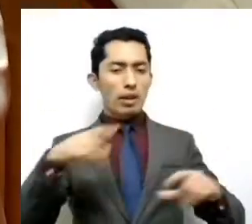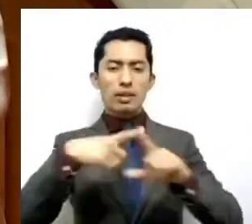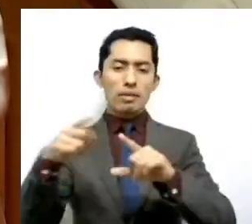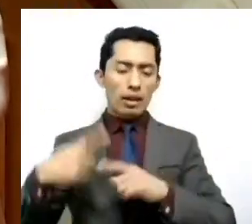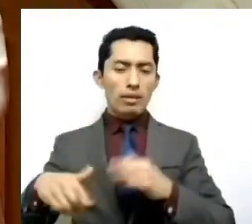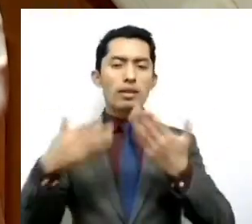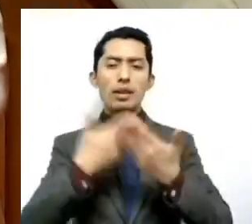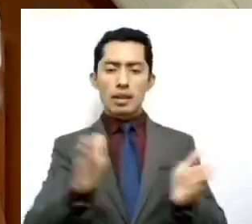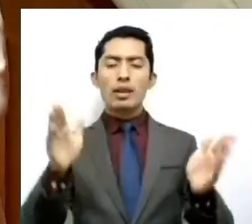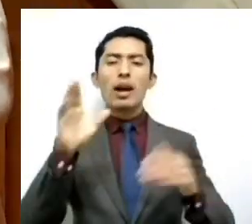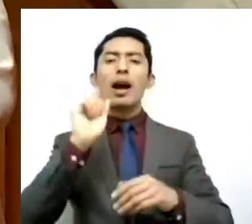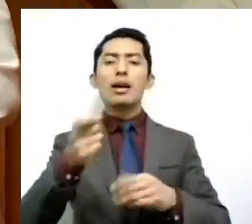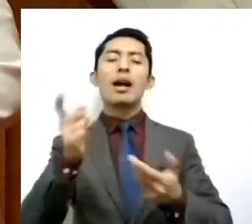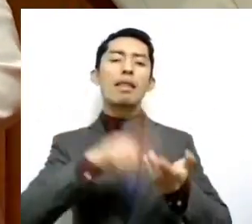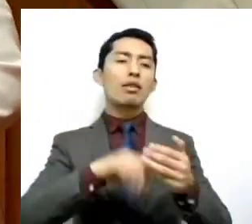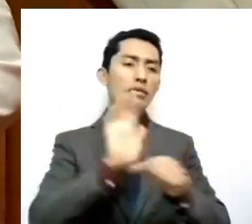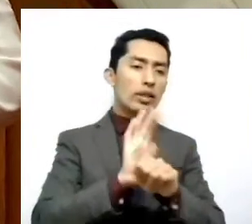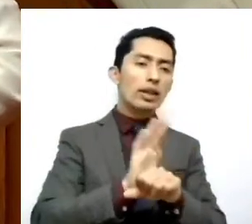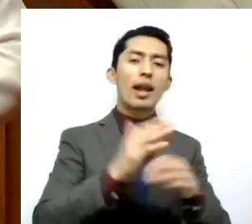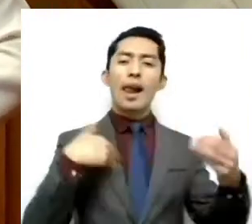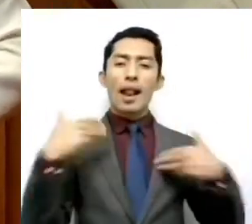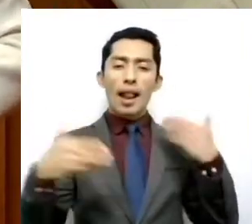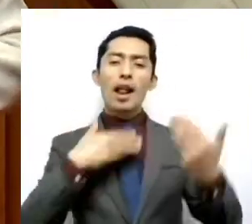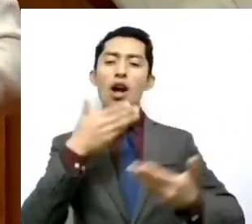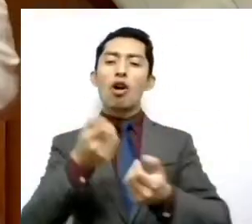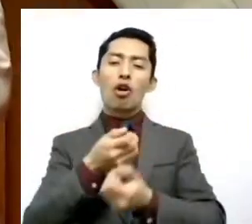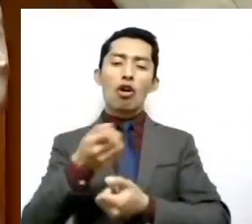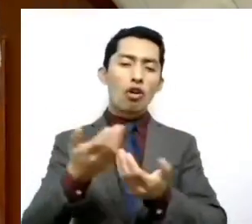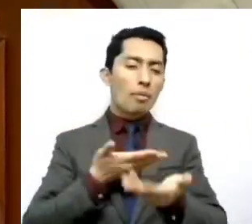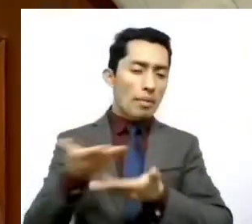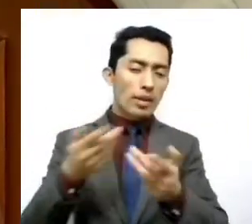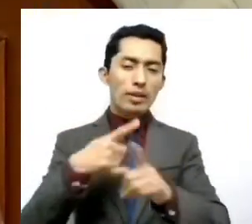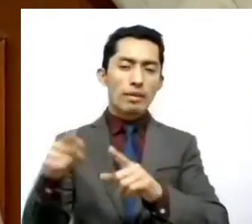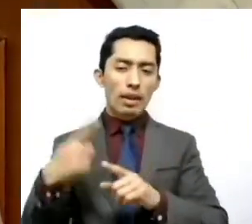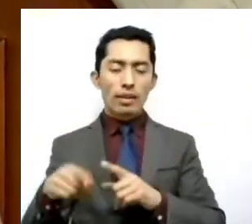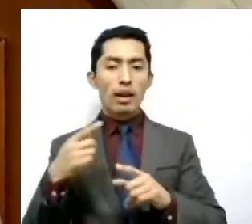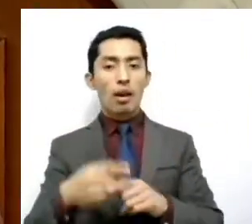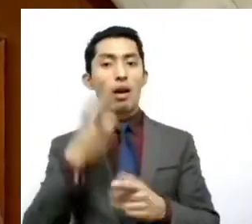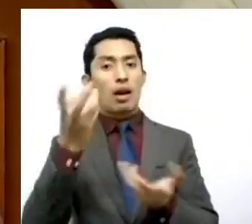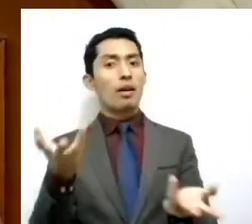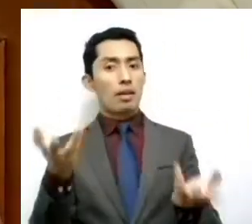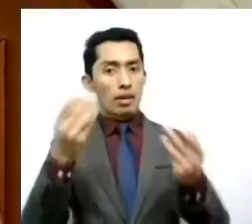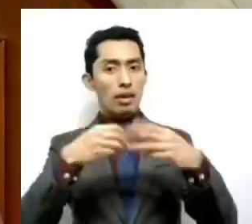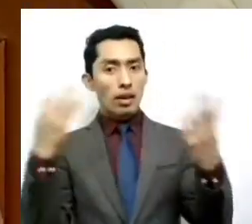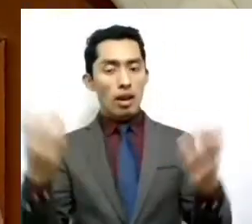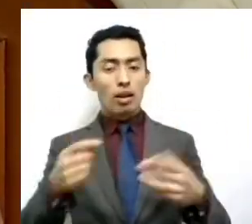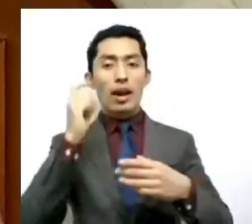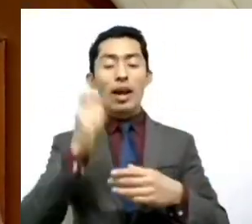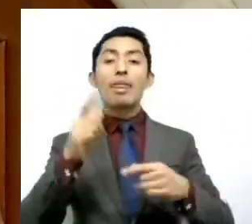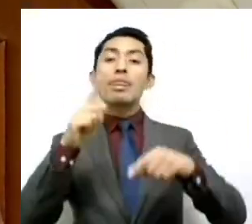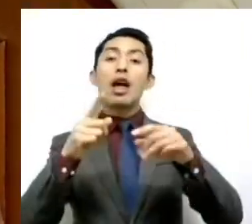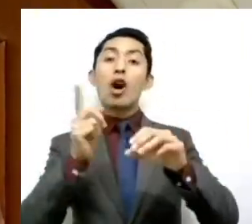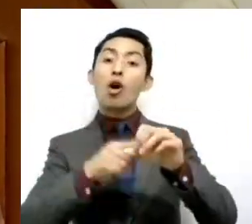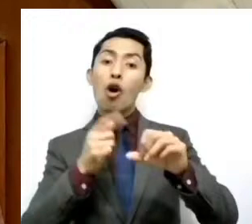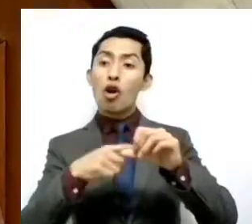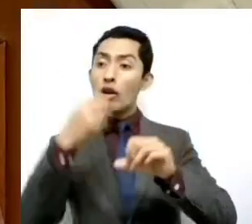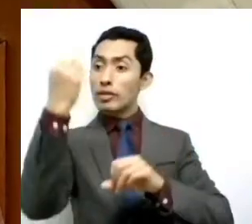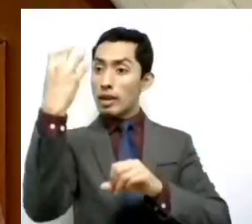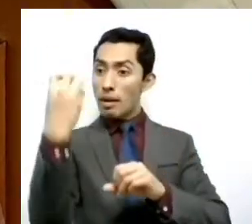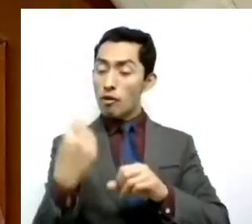las del entretenimiento y convivencia social. De lo anterior se observa que dependiendo del color del semáforo de